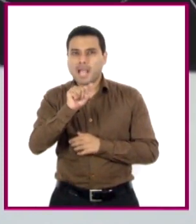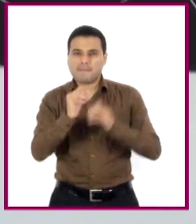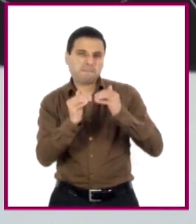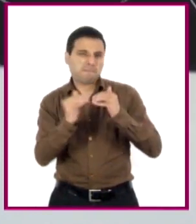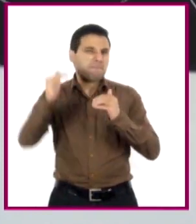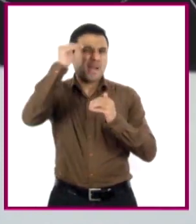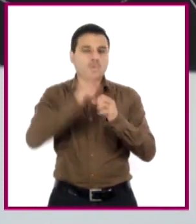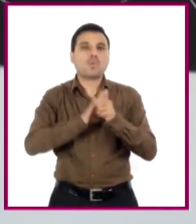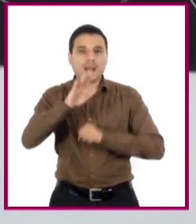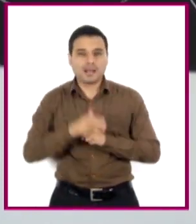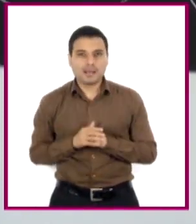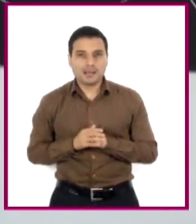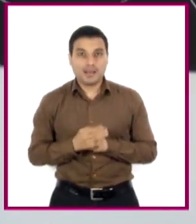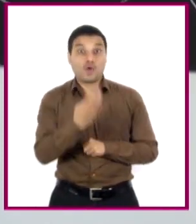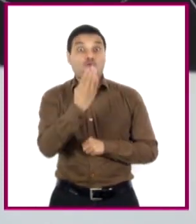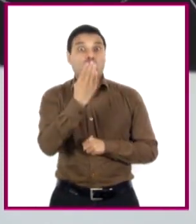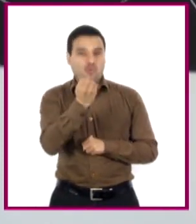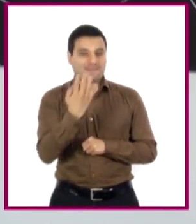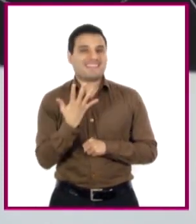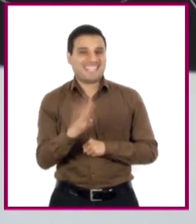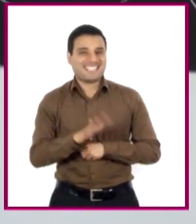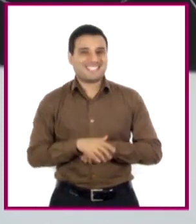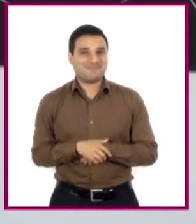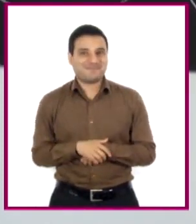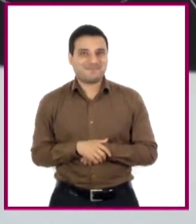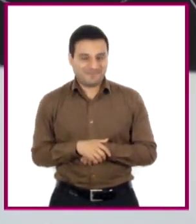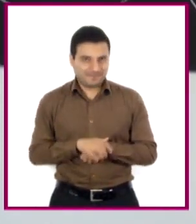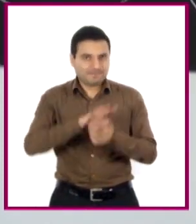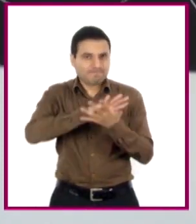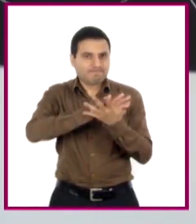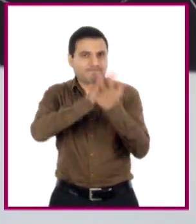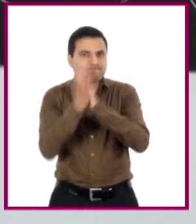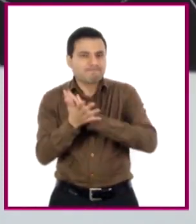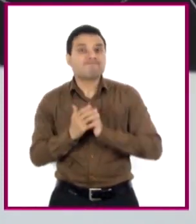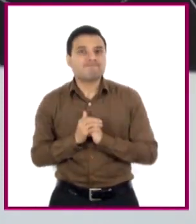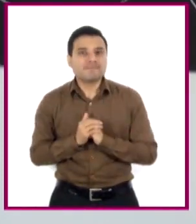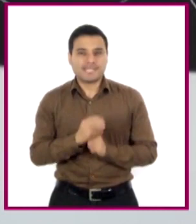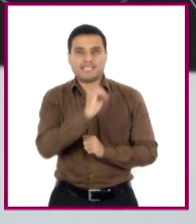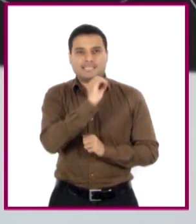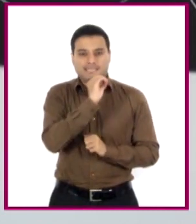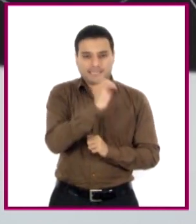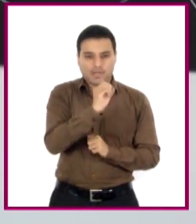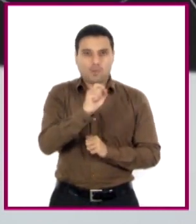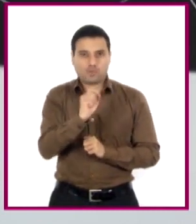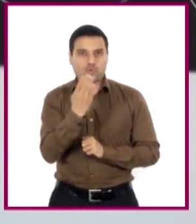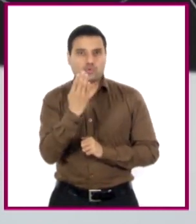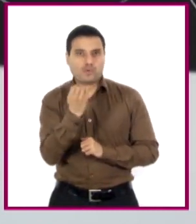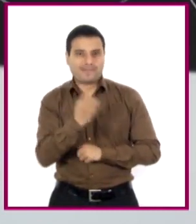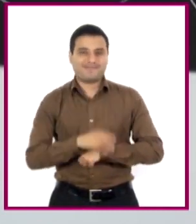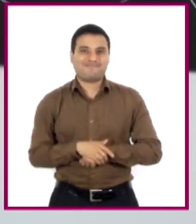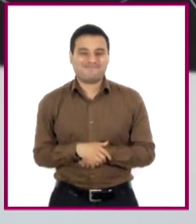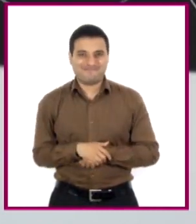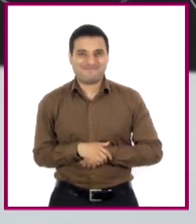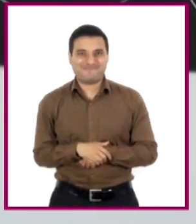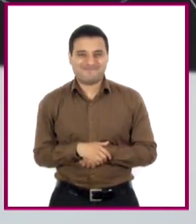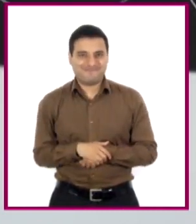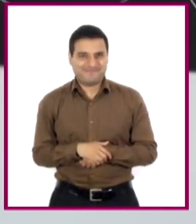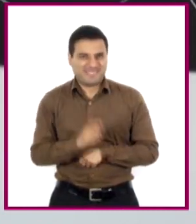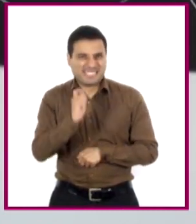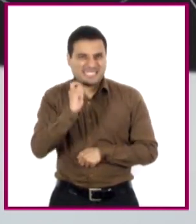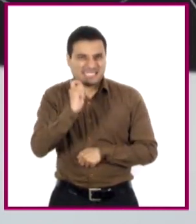ejemplo es 9 sobre 10, cuya representación decimal es 0.9 décimos. En este